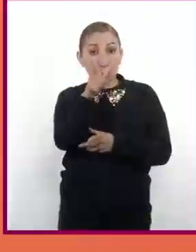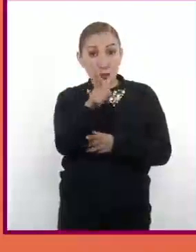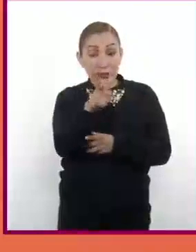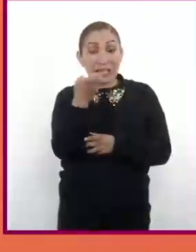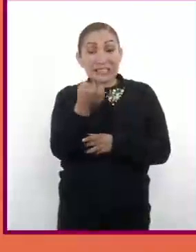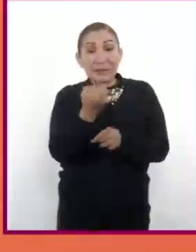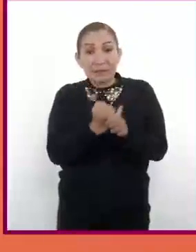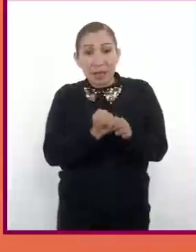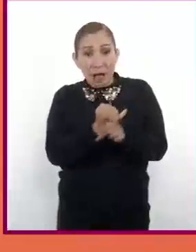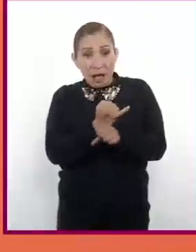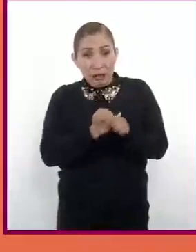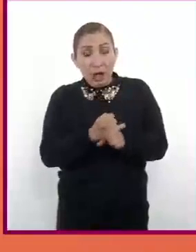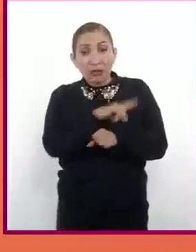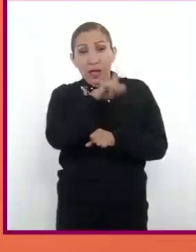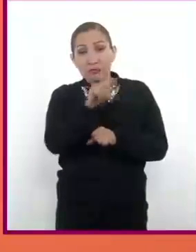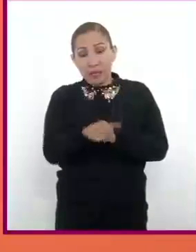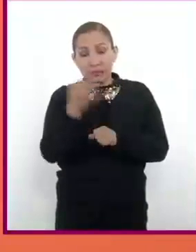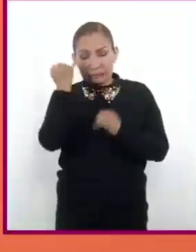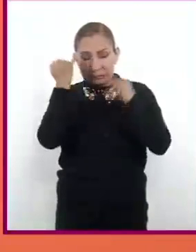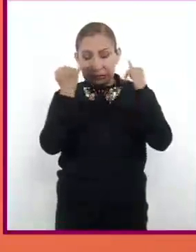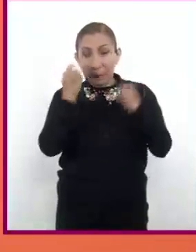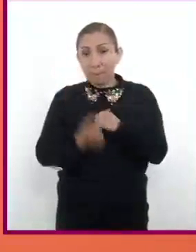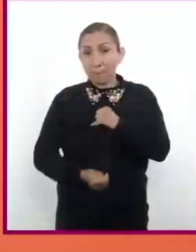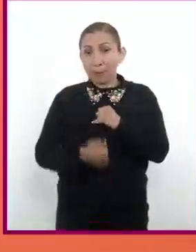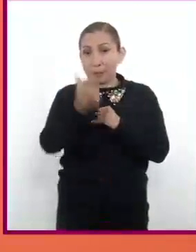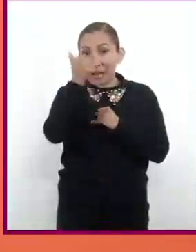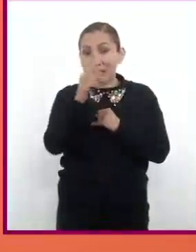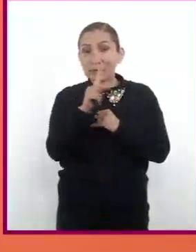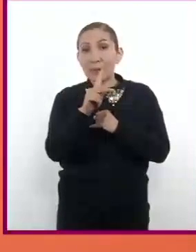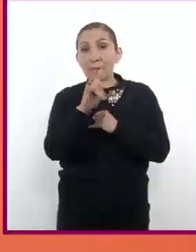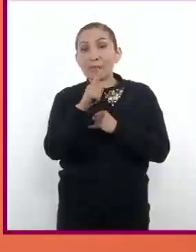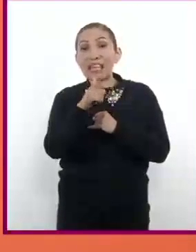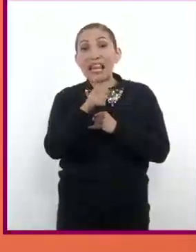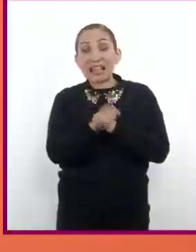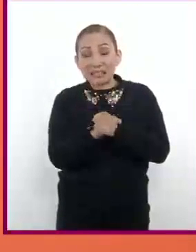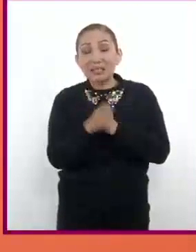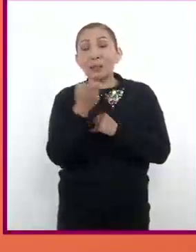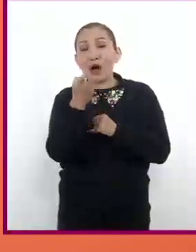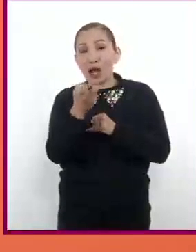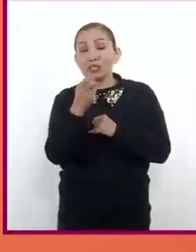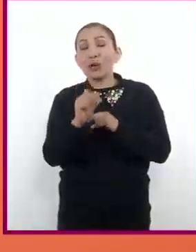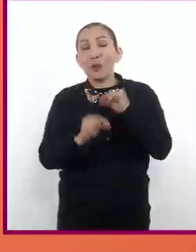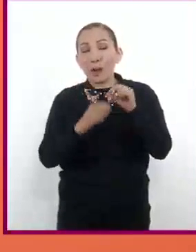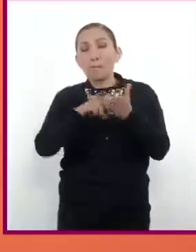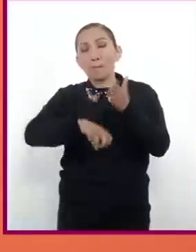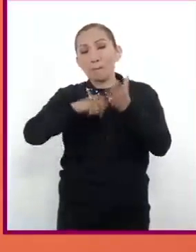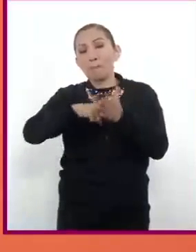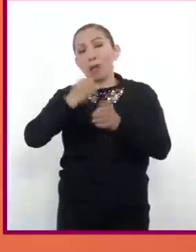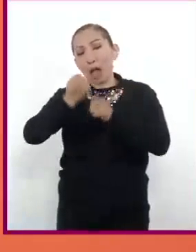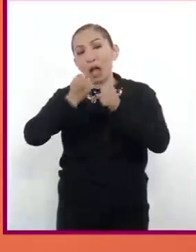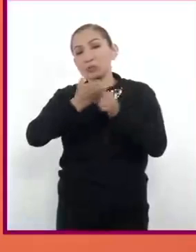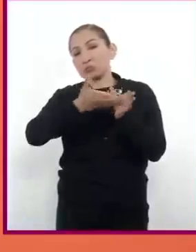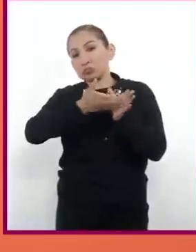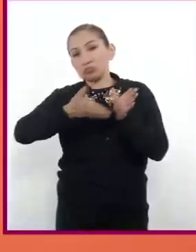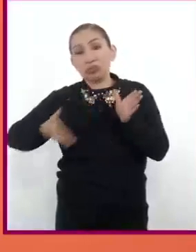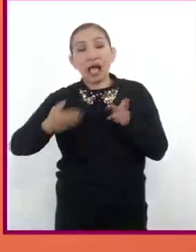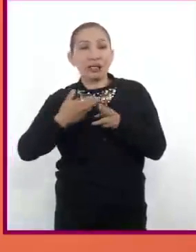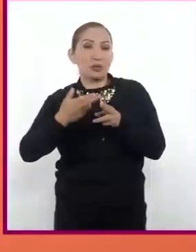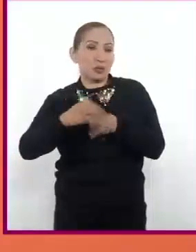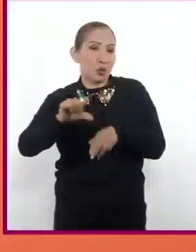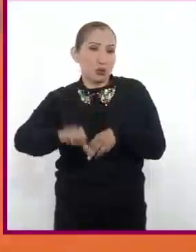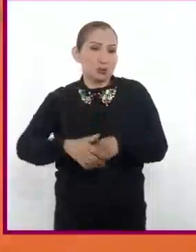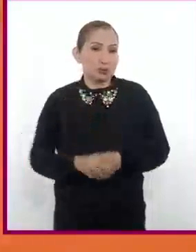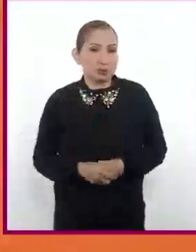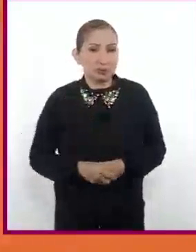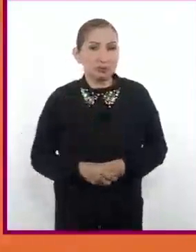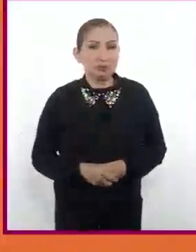Estas investigaciones lo llevaron a diseñar las primeras pilas, mismas que se fueron mejorando a lo largo del tiempo hasta nuestros